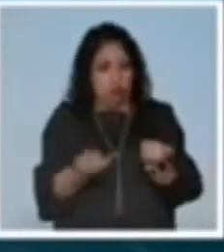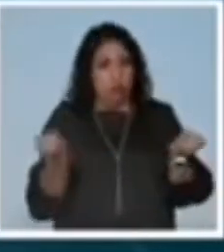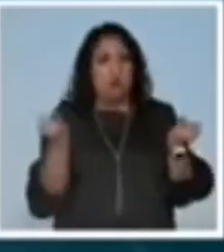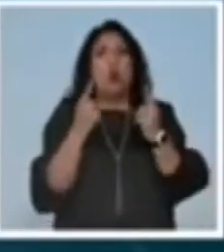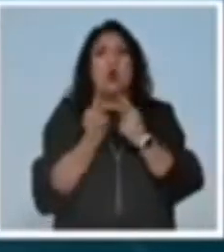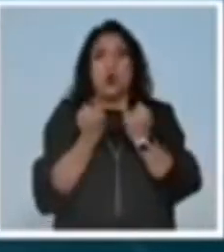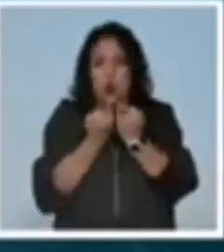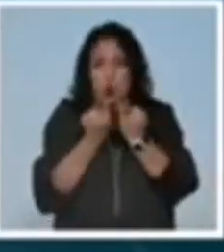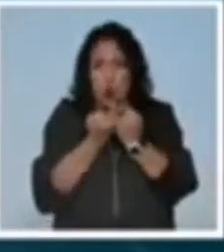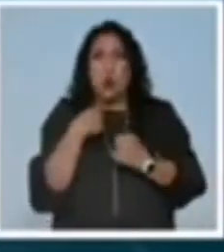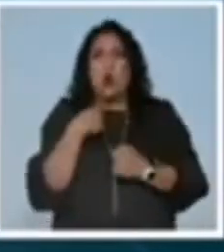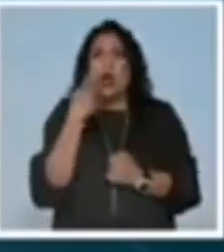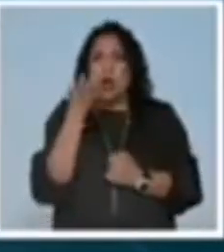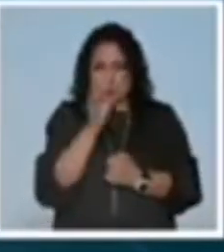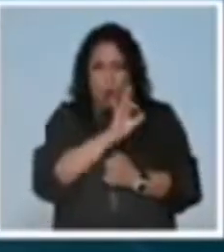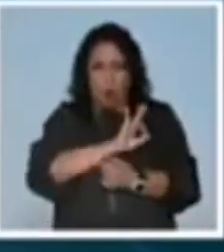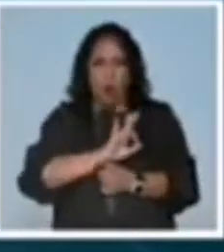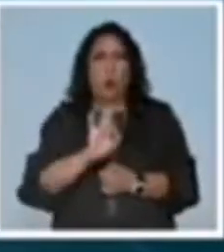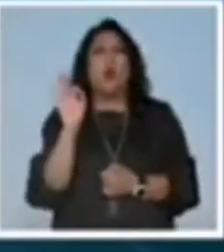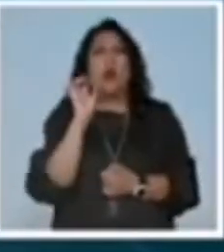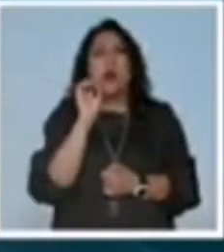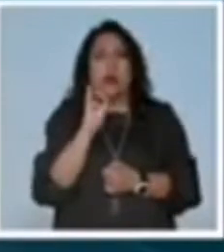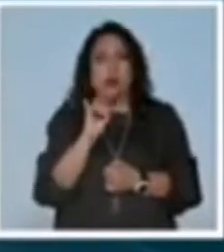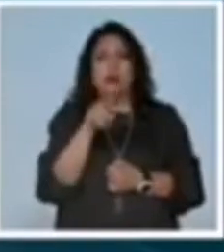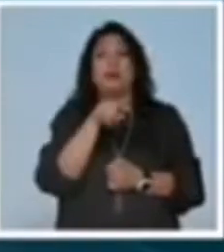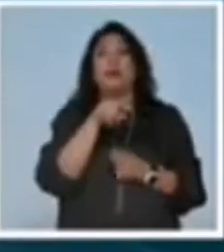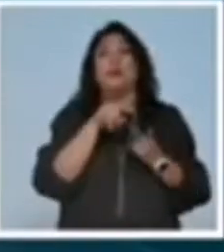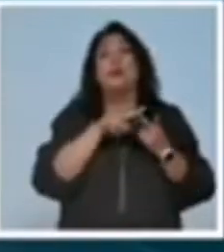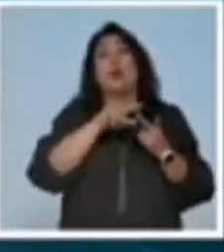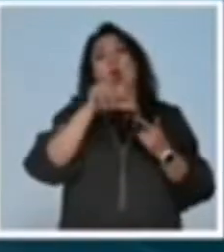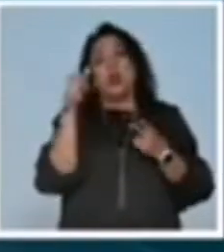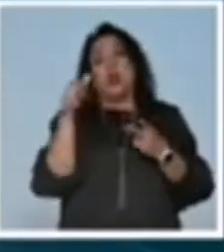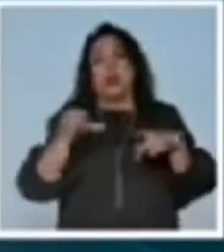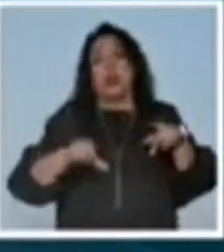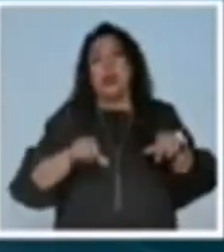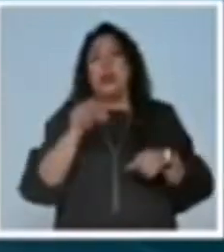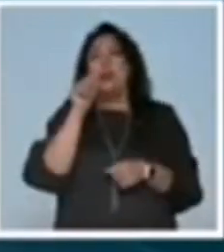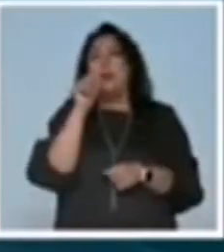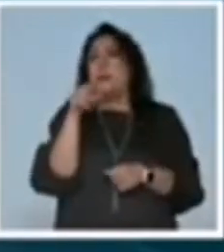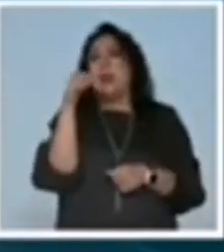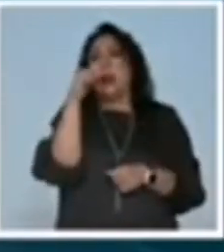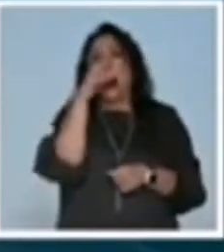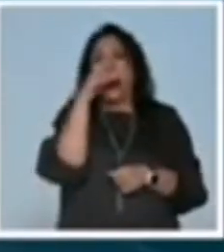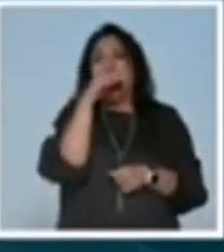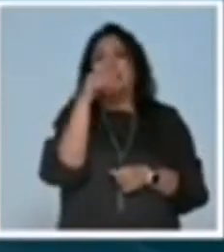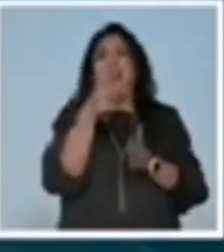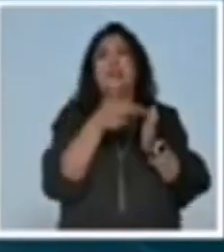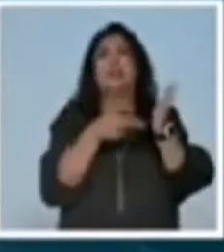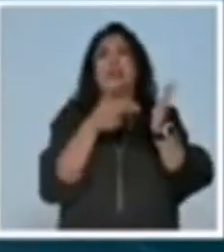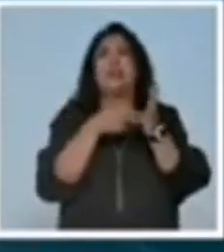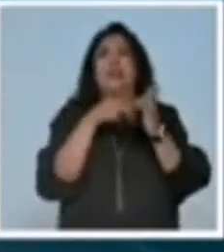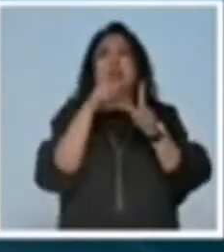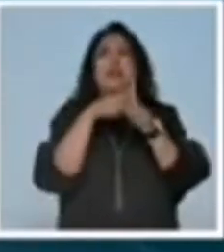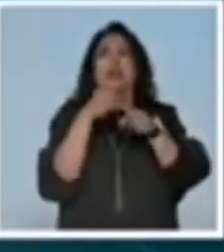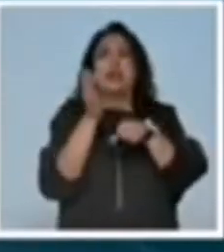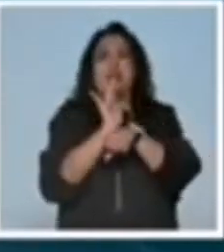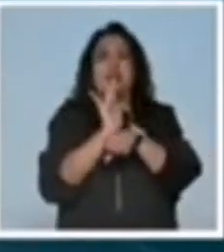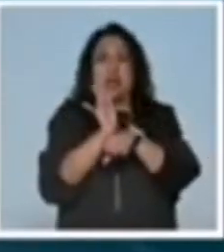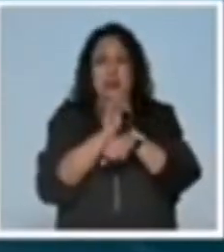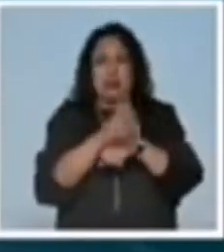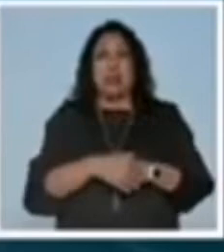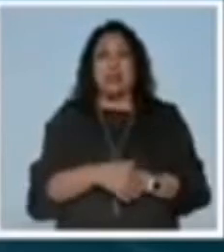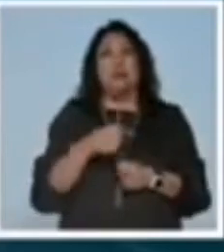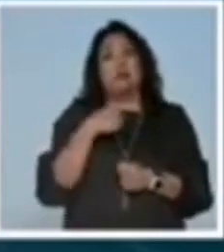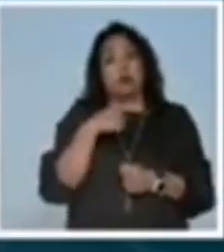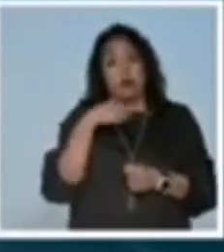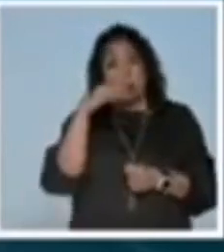tienen esta capacidad. Además de esta actividad, se ofreció de manera gratuita un taller de crítica de cine. A